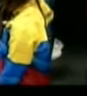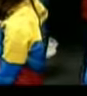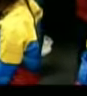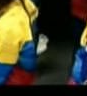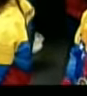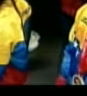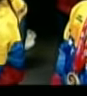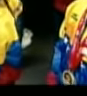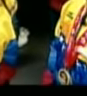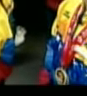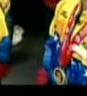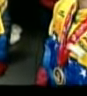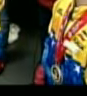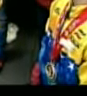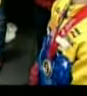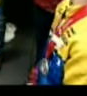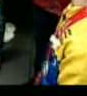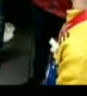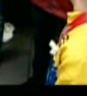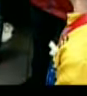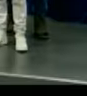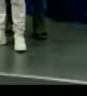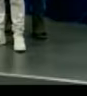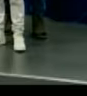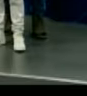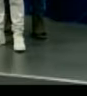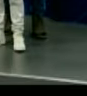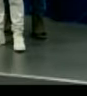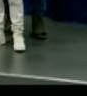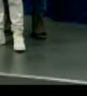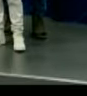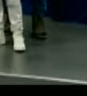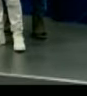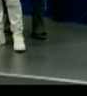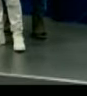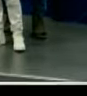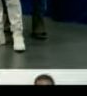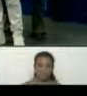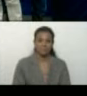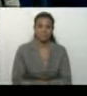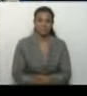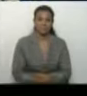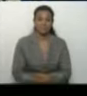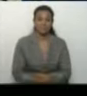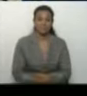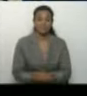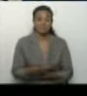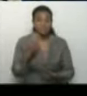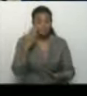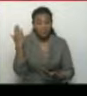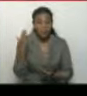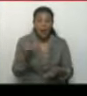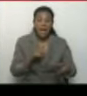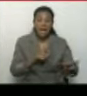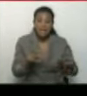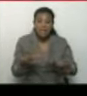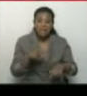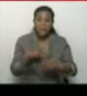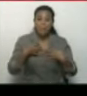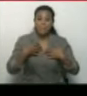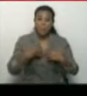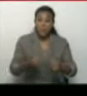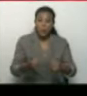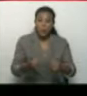de tu recuperación? ¿Verdad? Pero aquí estoy por mi equipo. En manos de Dios, con tu